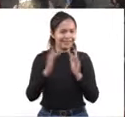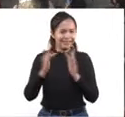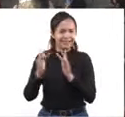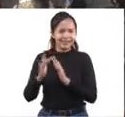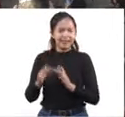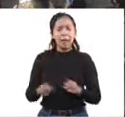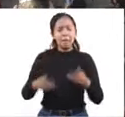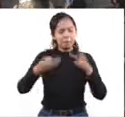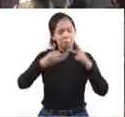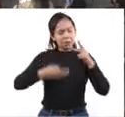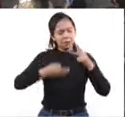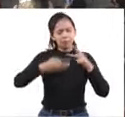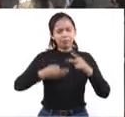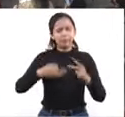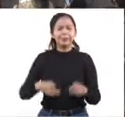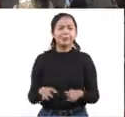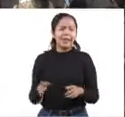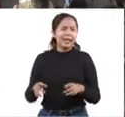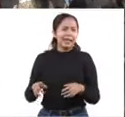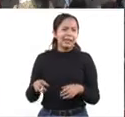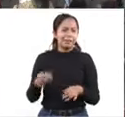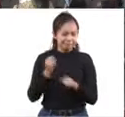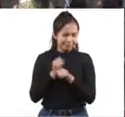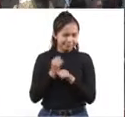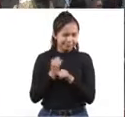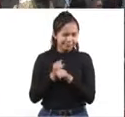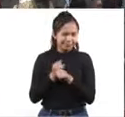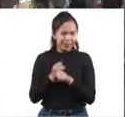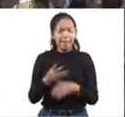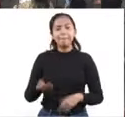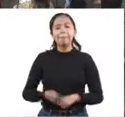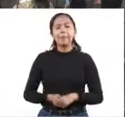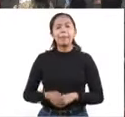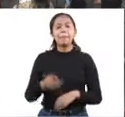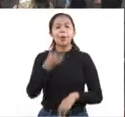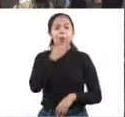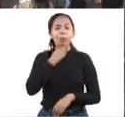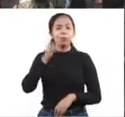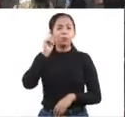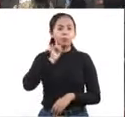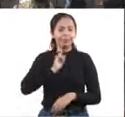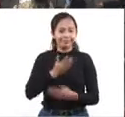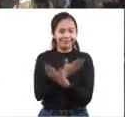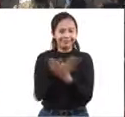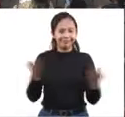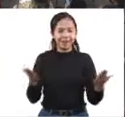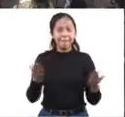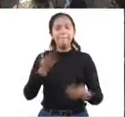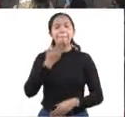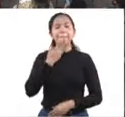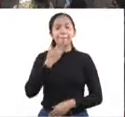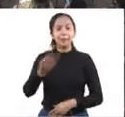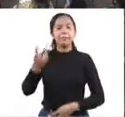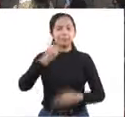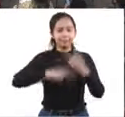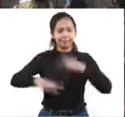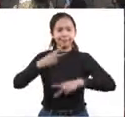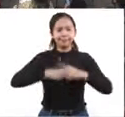de plataformas digitales. Damas y caballeros, sean todas y todos